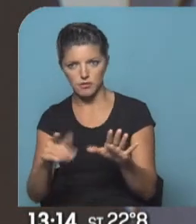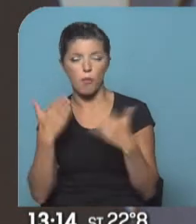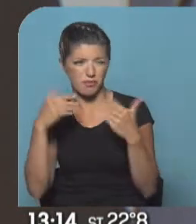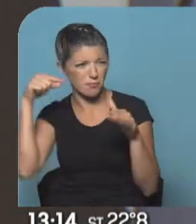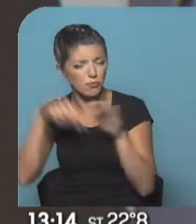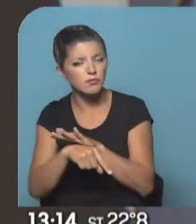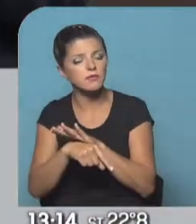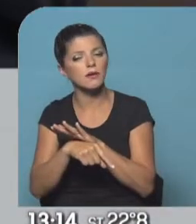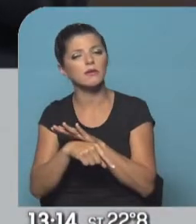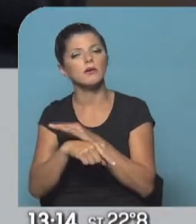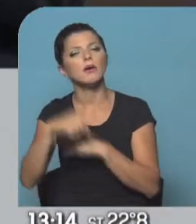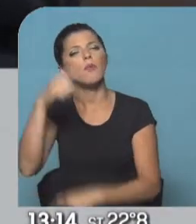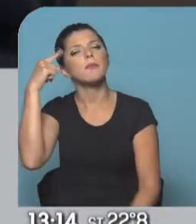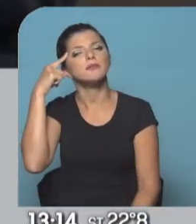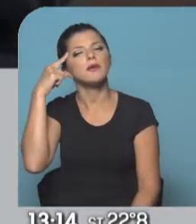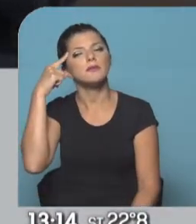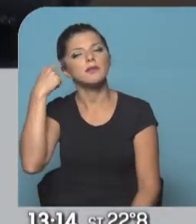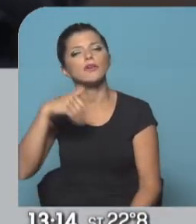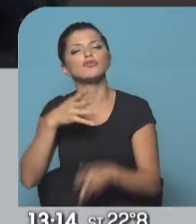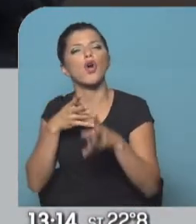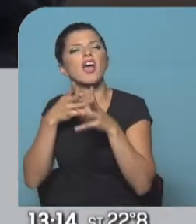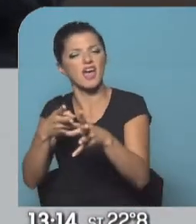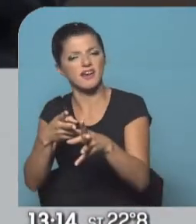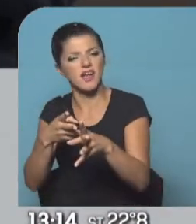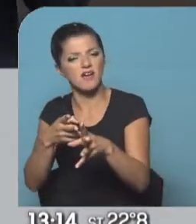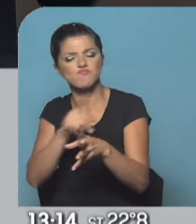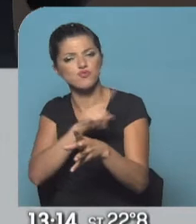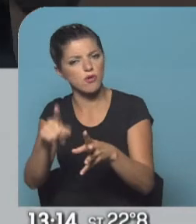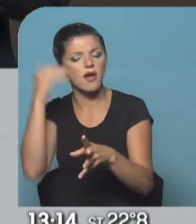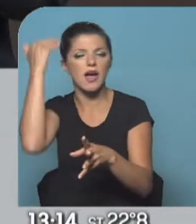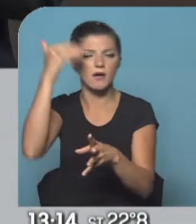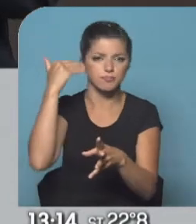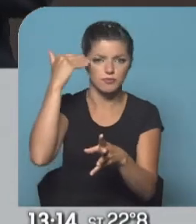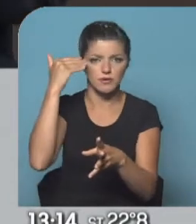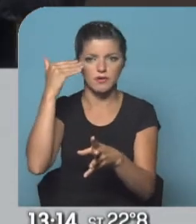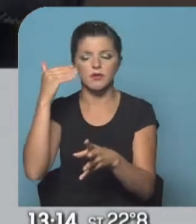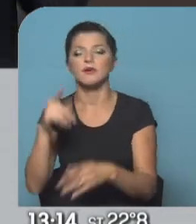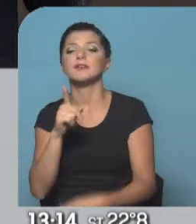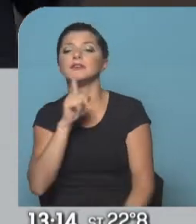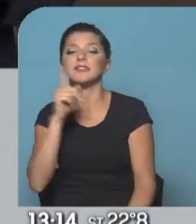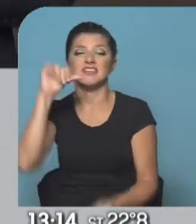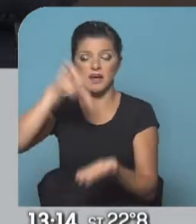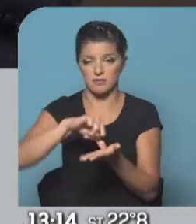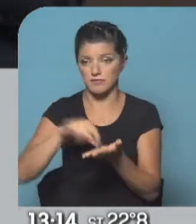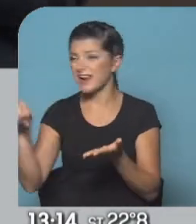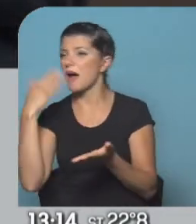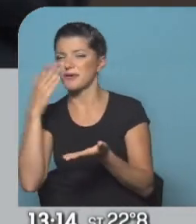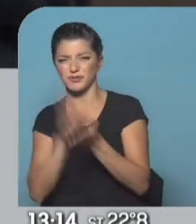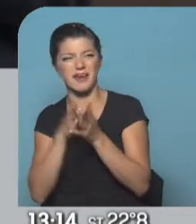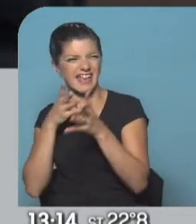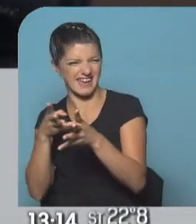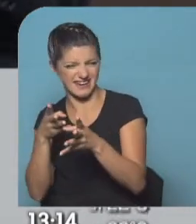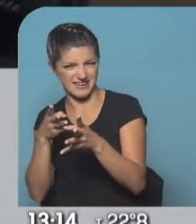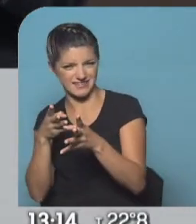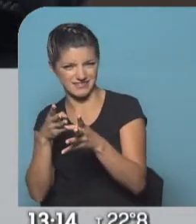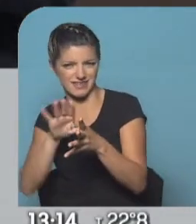más, que es por qué no crees que esto puede escalar hacia una guerra abierta entre Irán y Arabia Saudita? Jorge hablaba recién de cómo hay guerras por delegación en Medio Oriente.